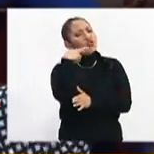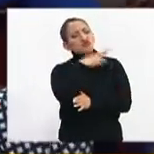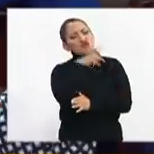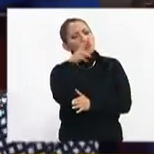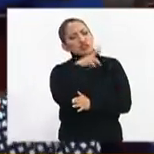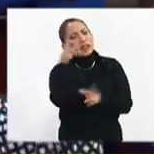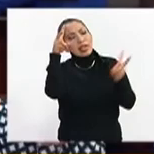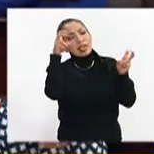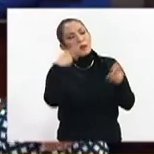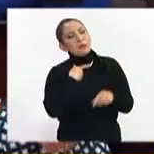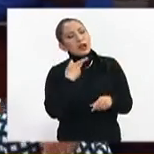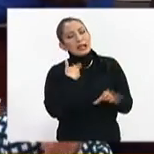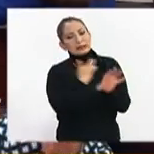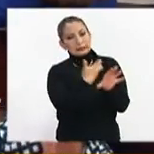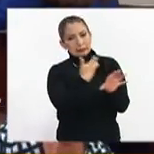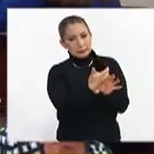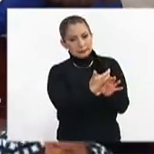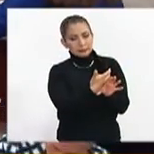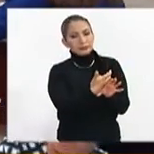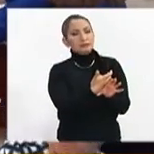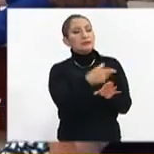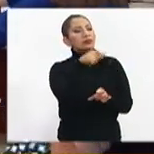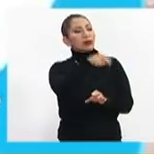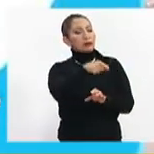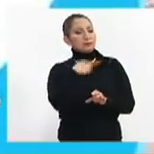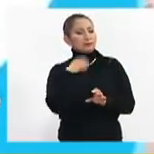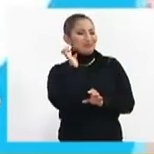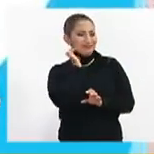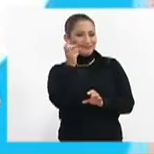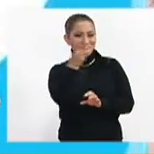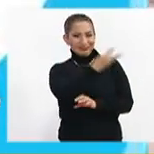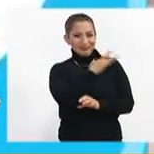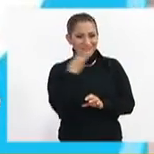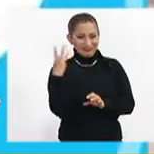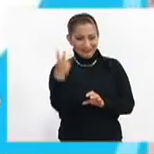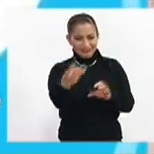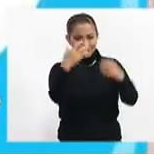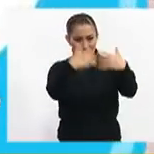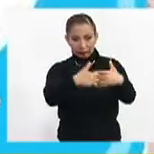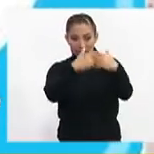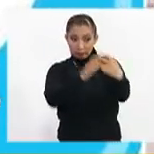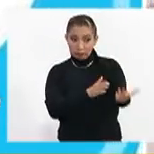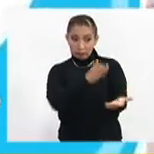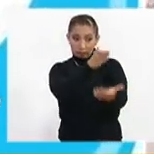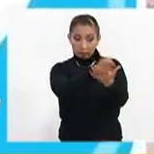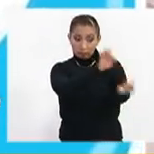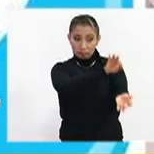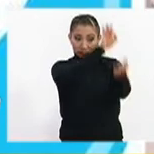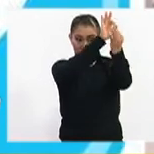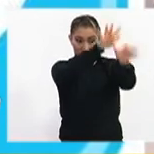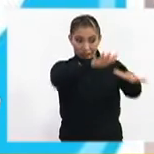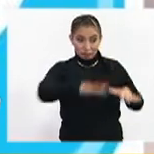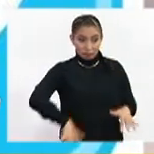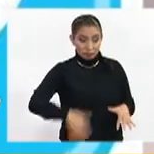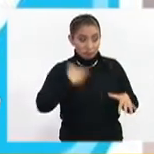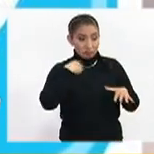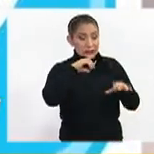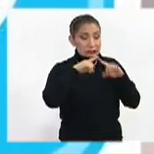asuntos políticos de Estados Unidos. Los ejecutivos de las tres firmas están citados a comparecer en una audiencia